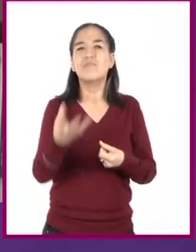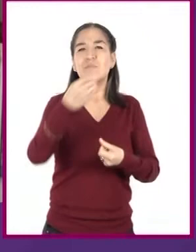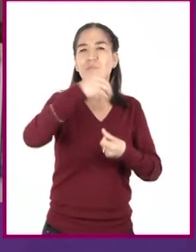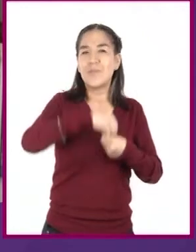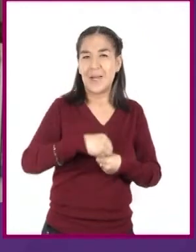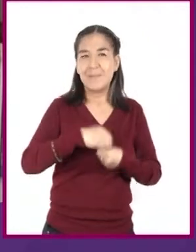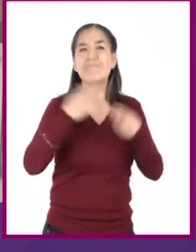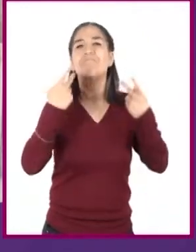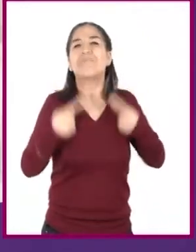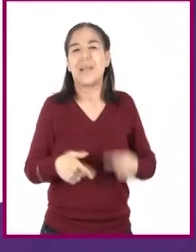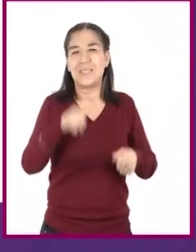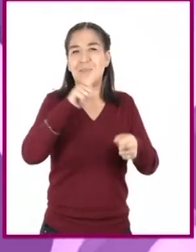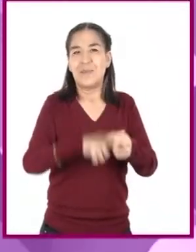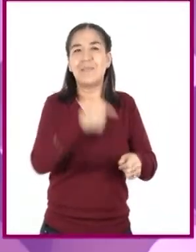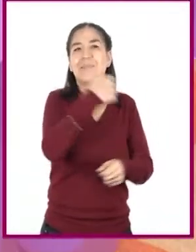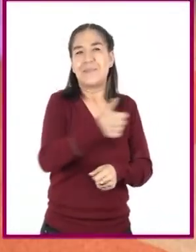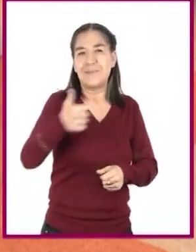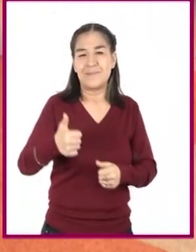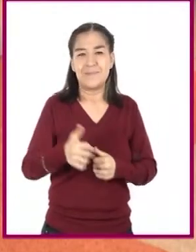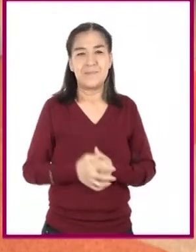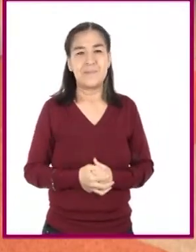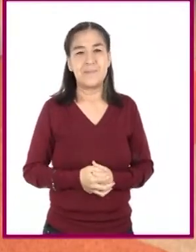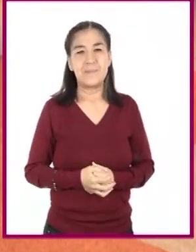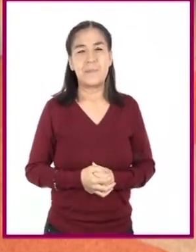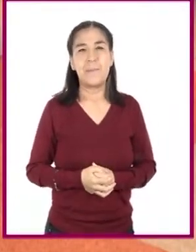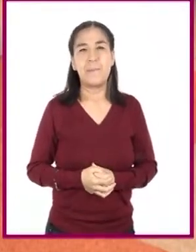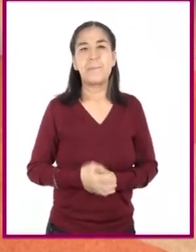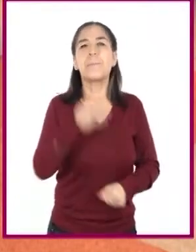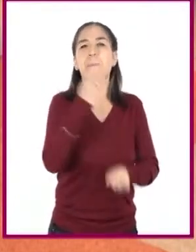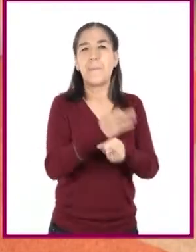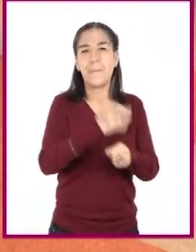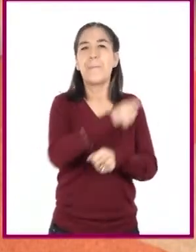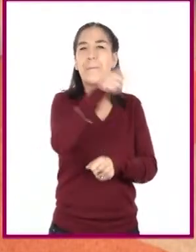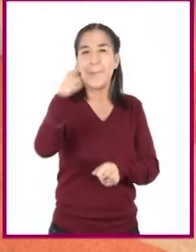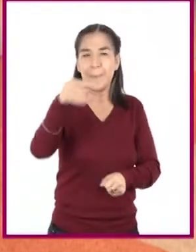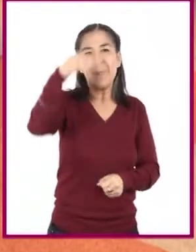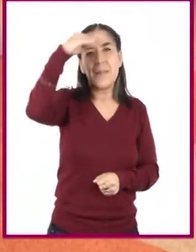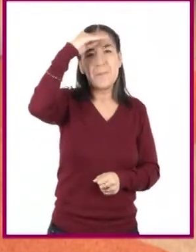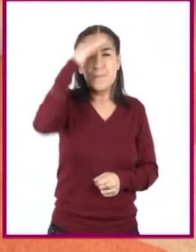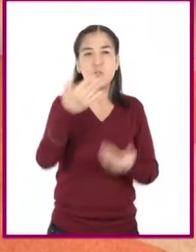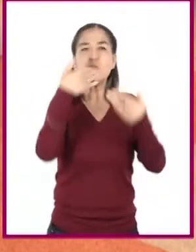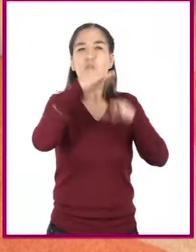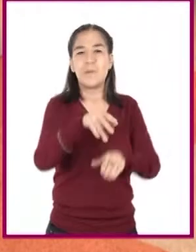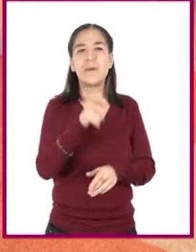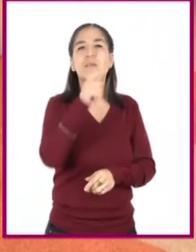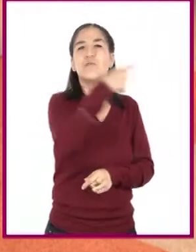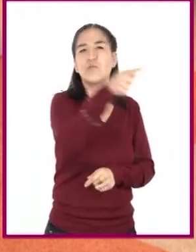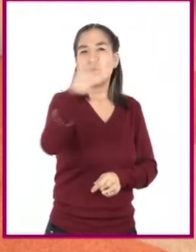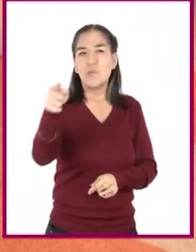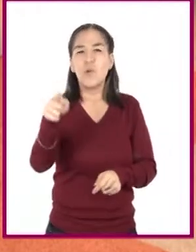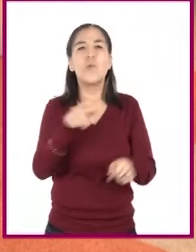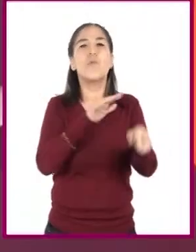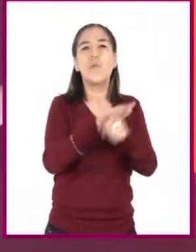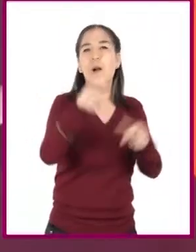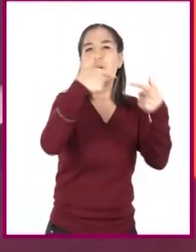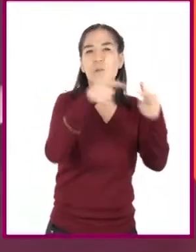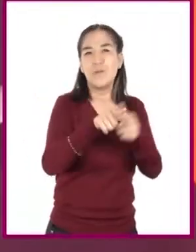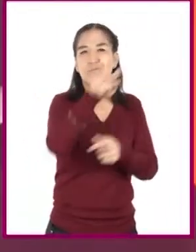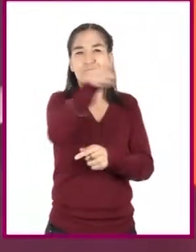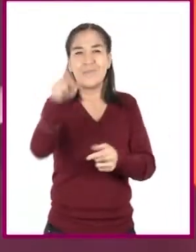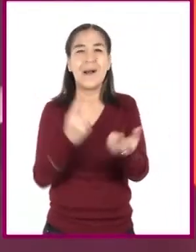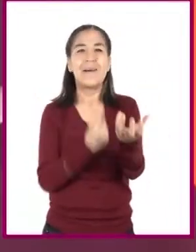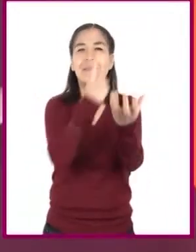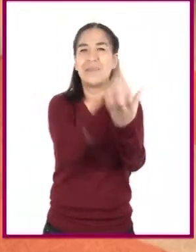nuestra identidad. Te invitamos a que reflexiones sobre ti y los grupos a los que